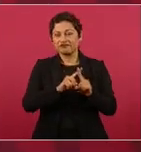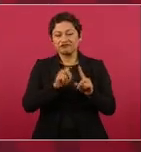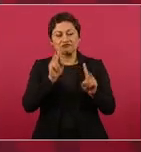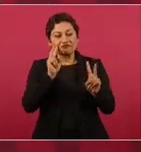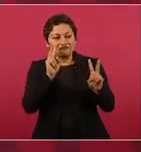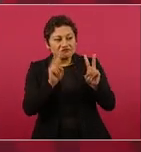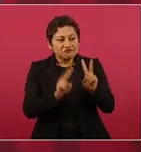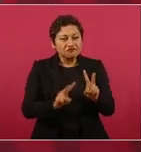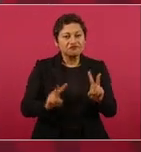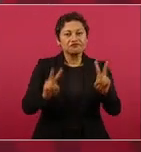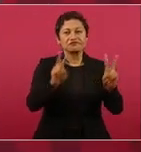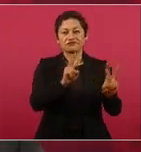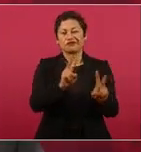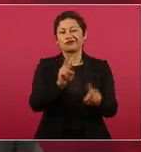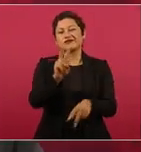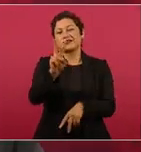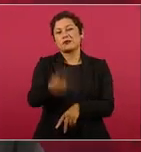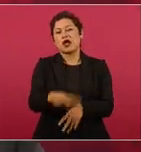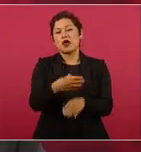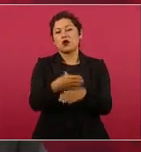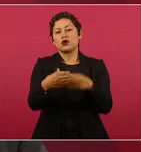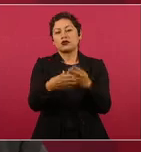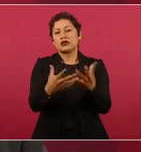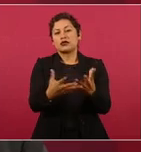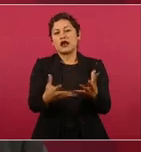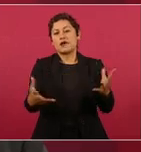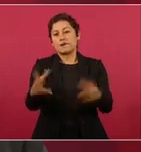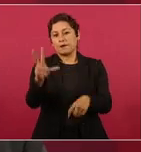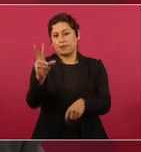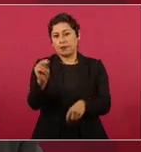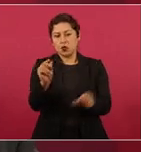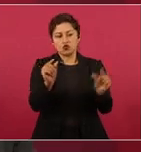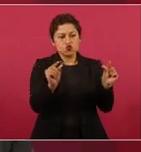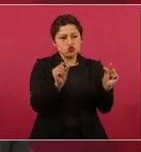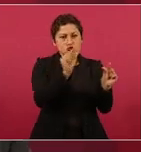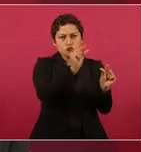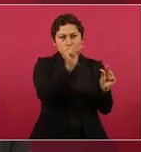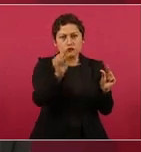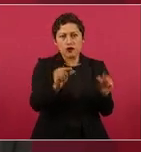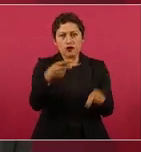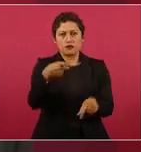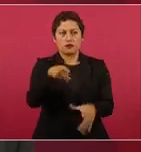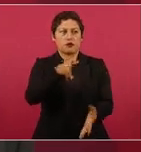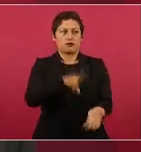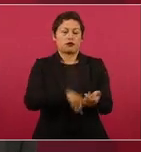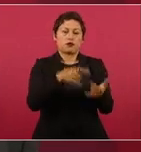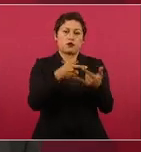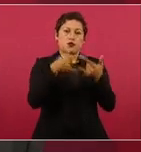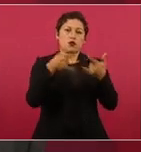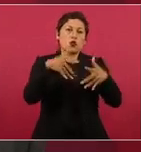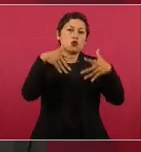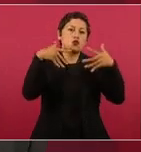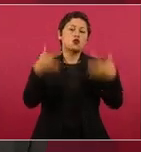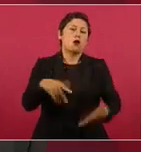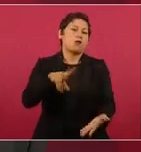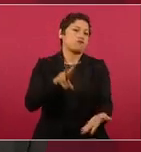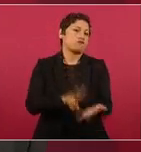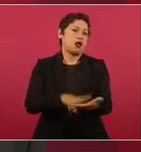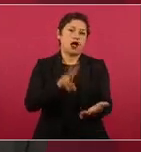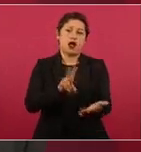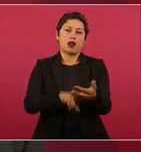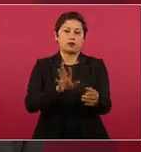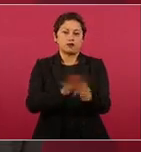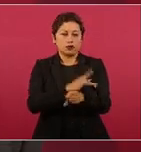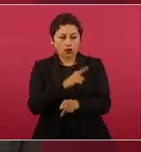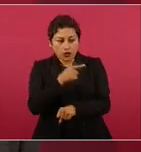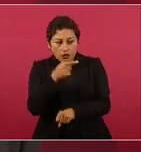formato muy pequeño, pero de gran valor desde el punto de vista iconológico, histórico